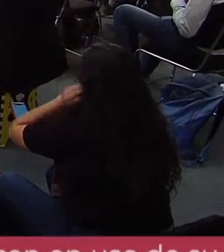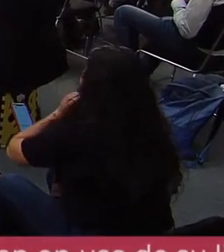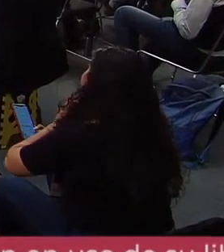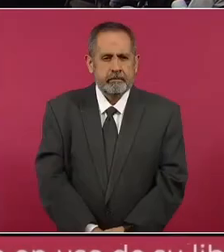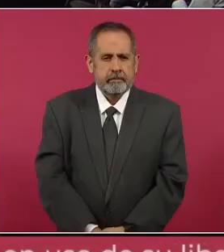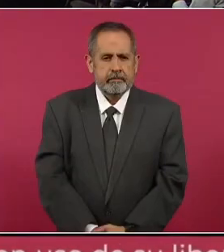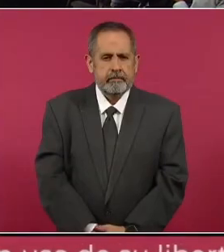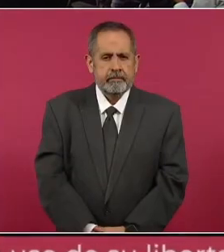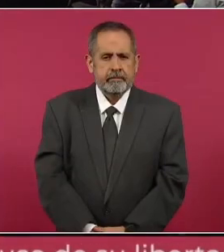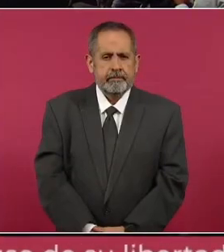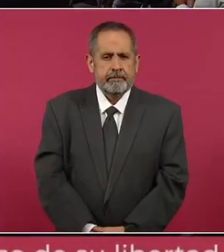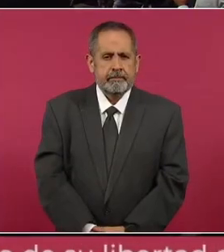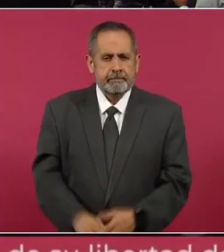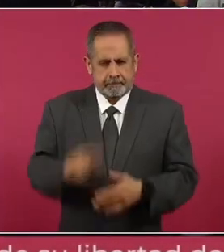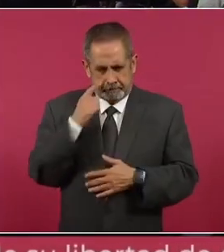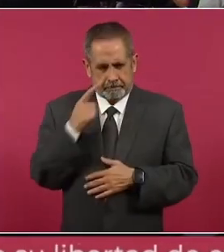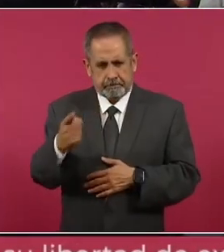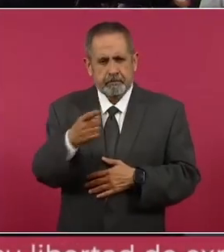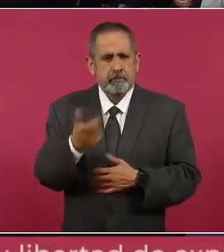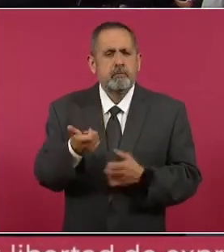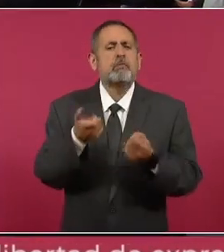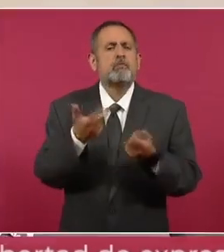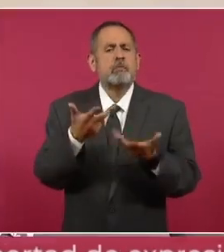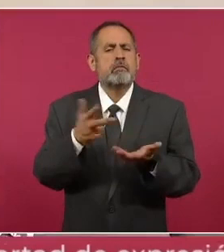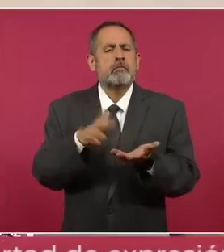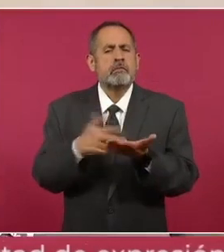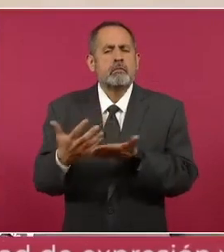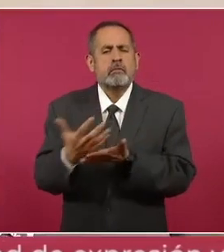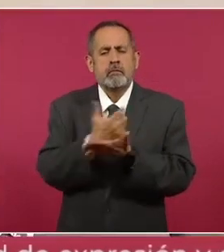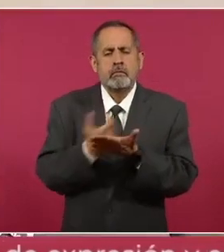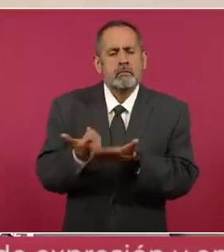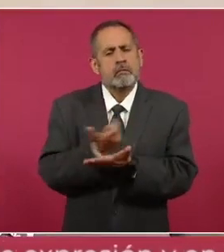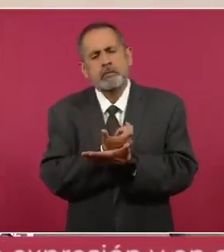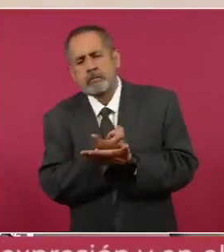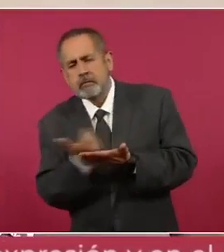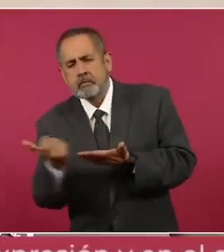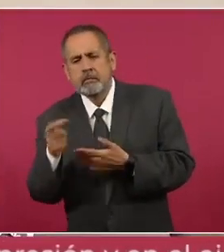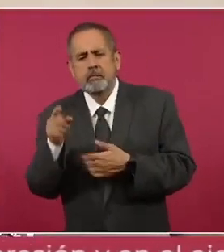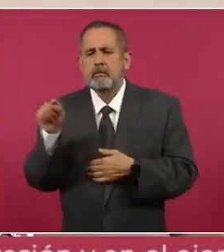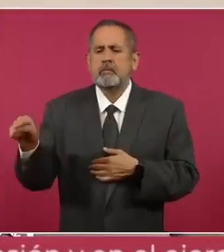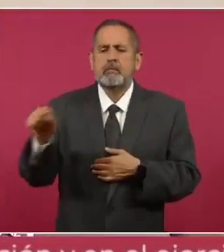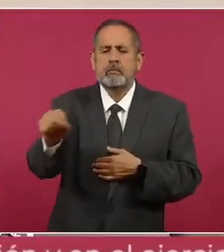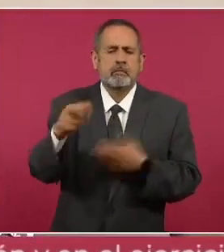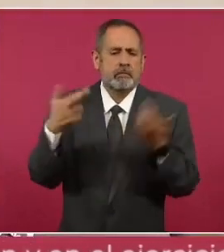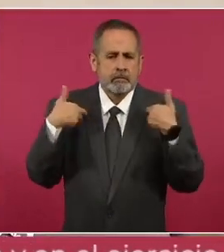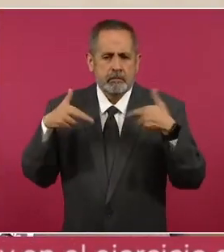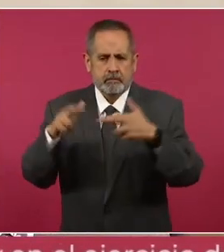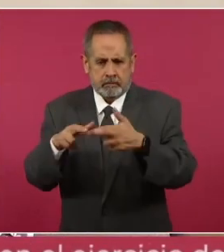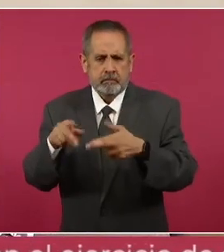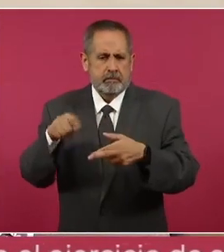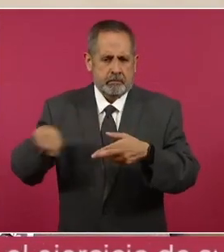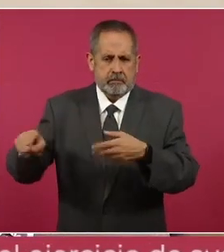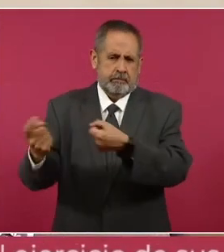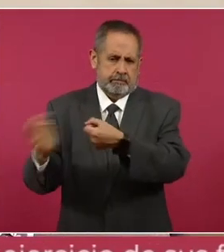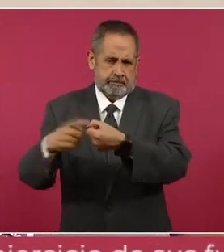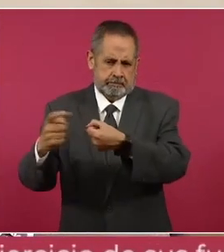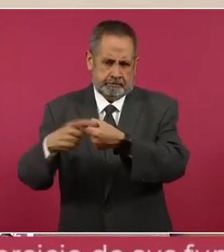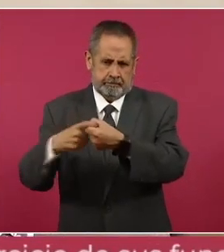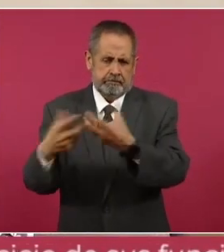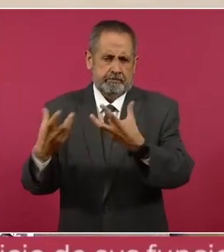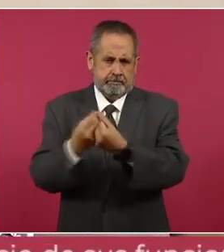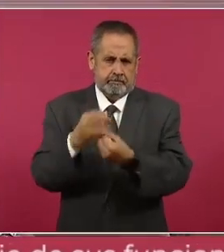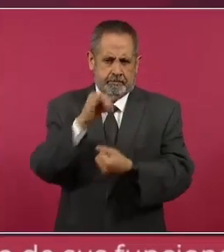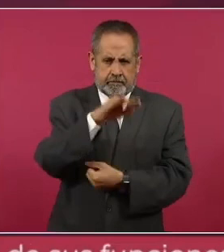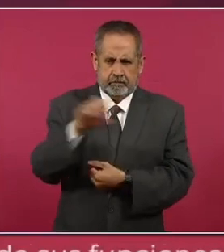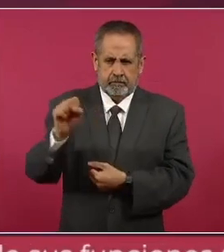la gráfica de los salarios promedio de los trabajadores inscritos